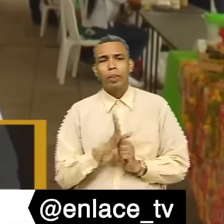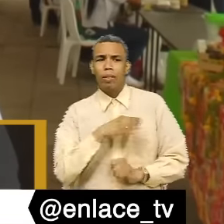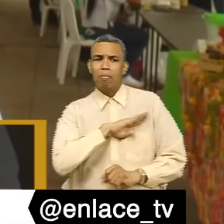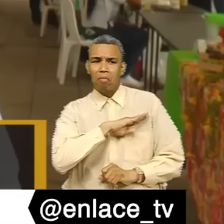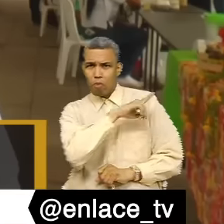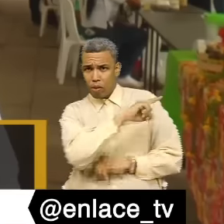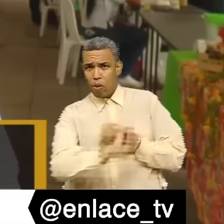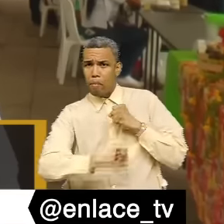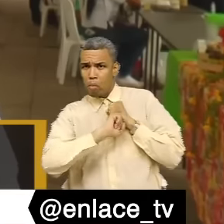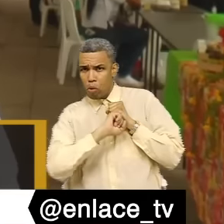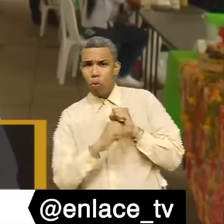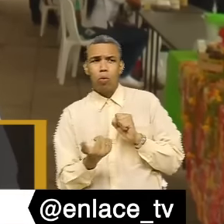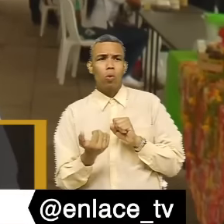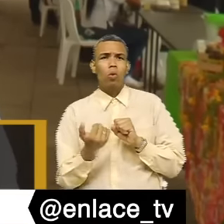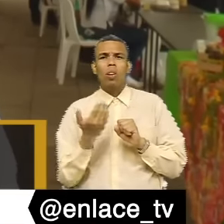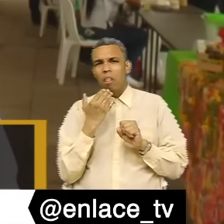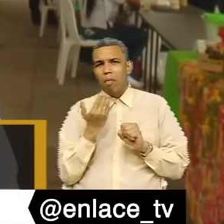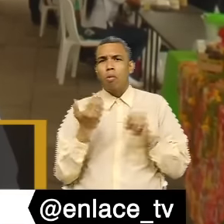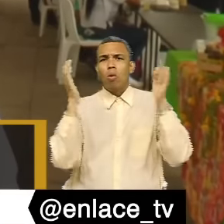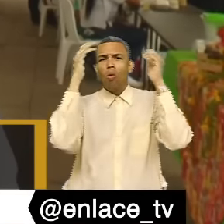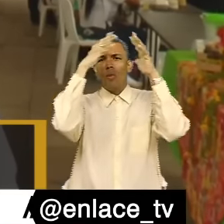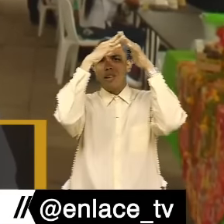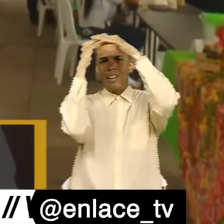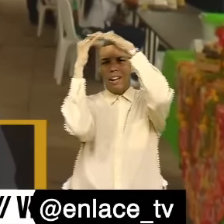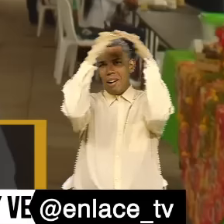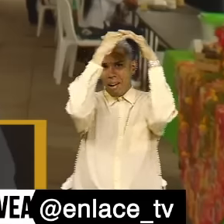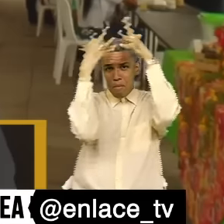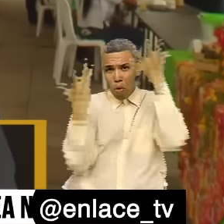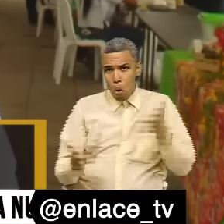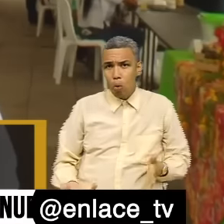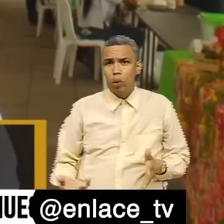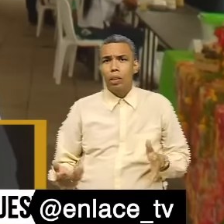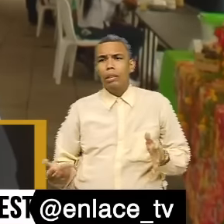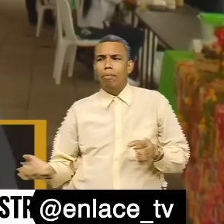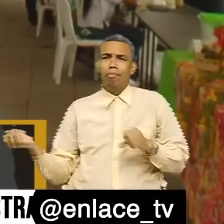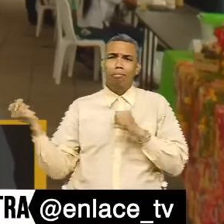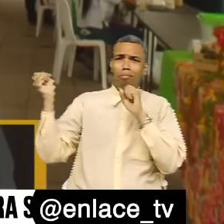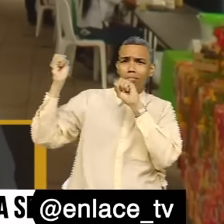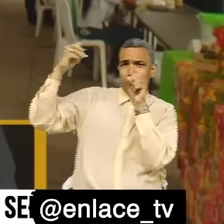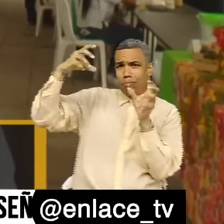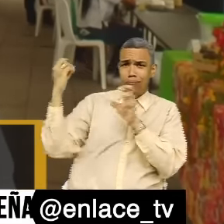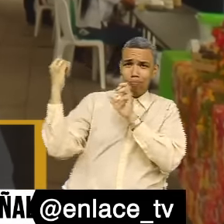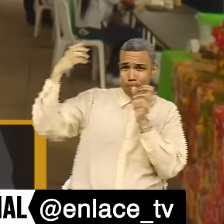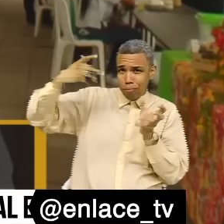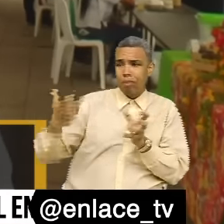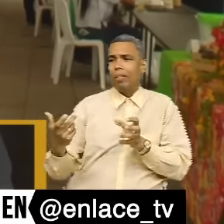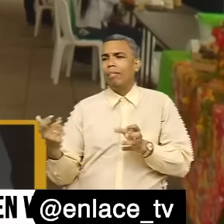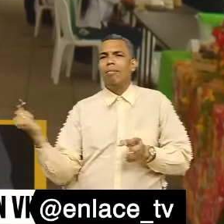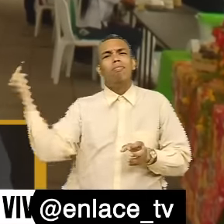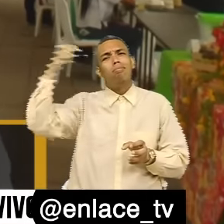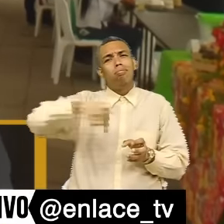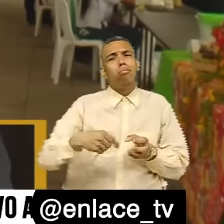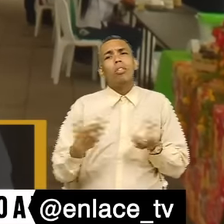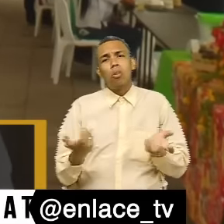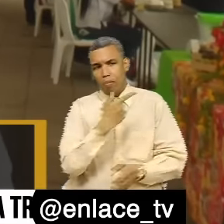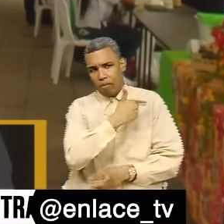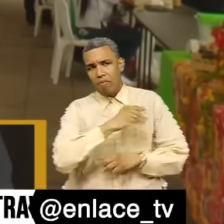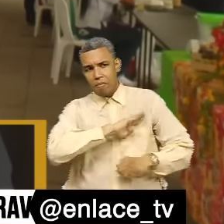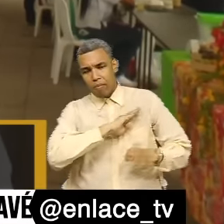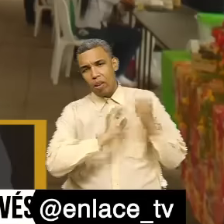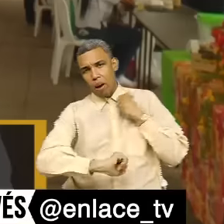que requieren ellos para que tengan la oportunidad de tener un intercambio comercial, de tener su